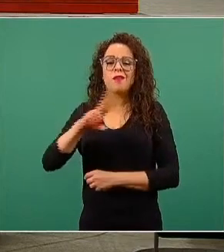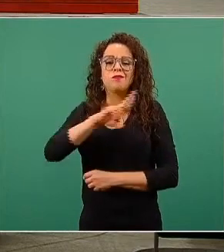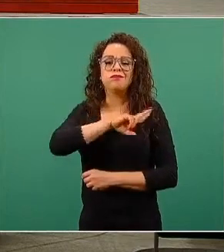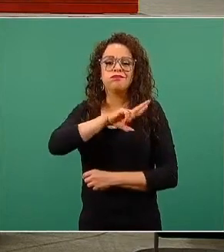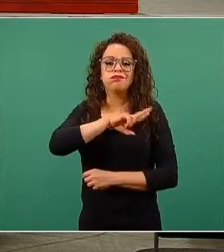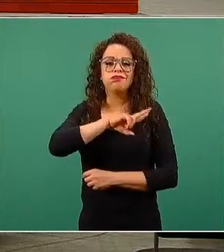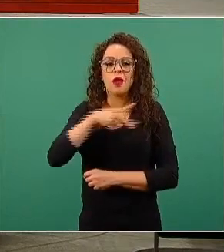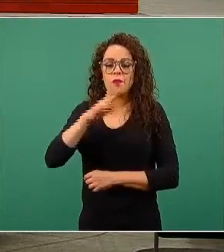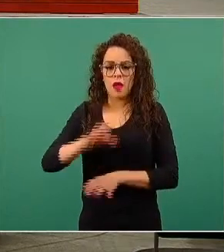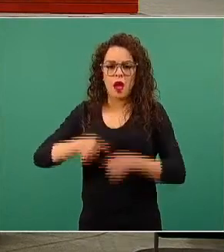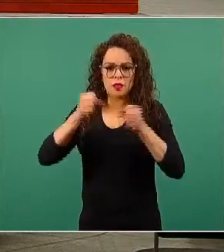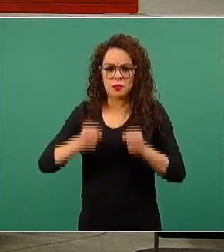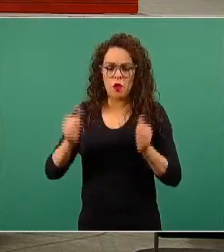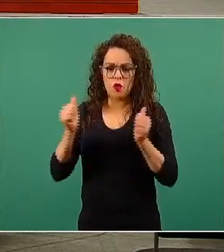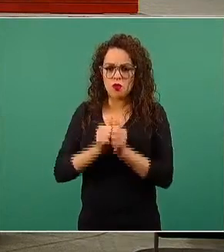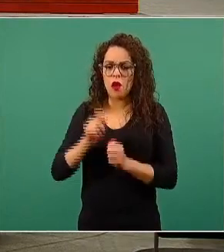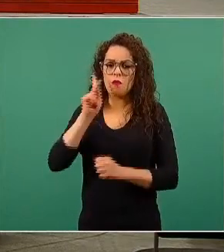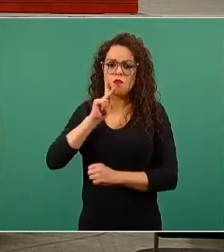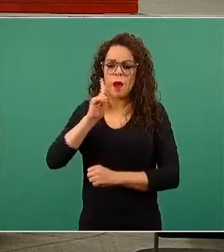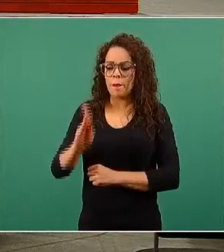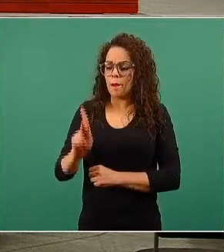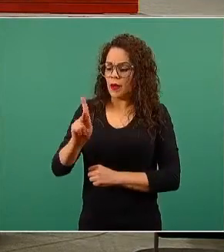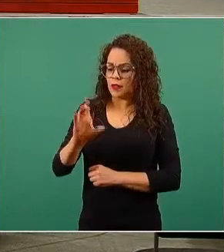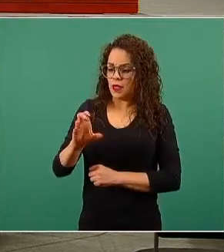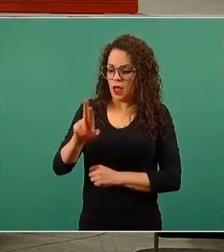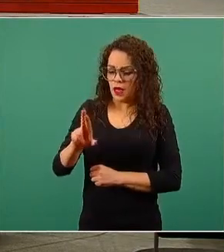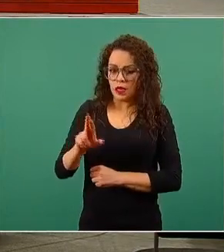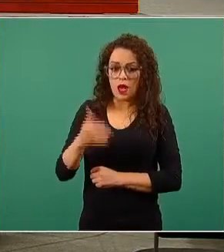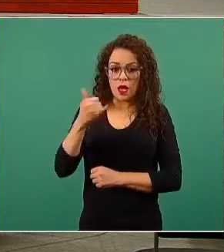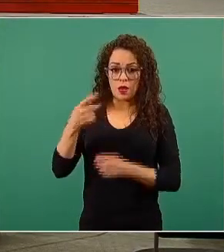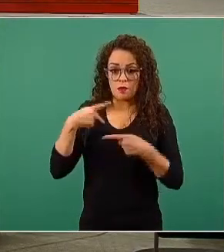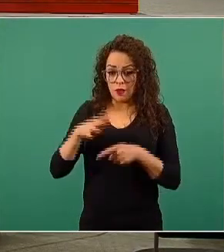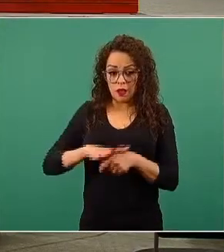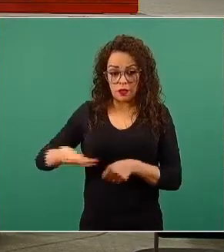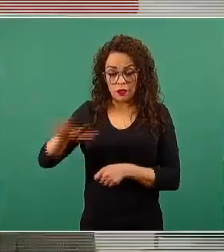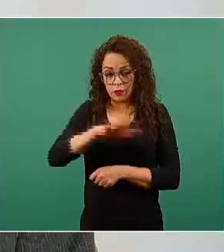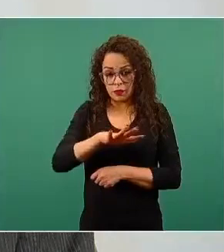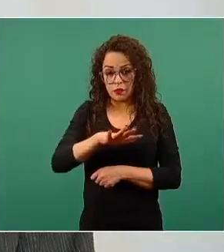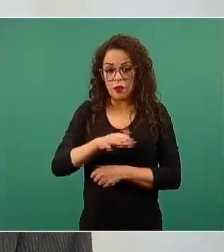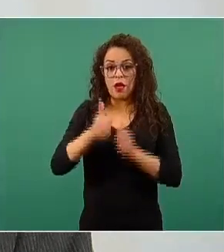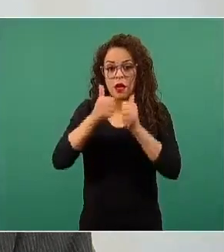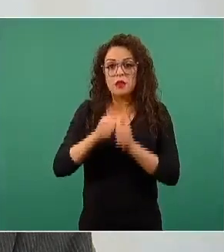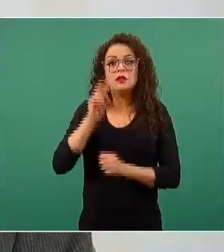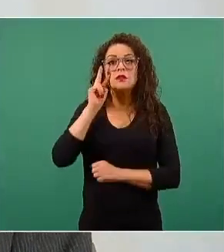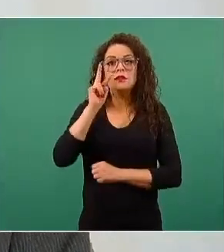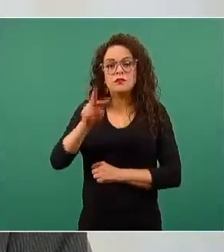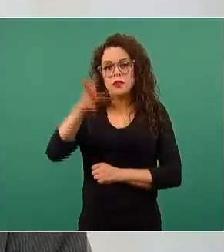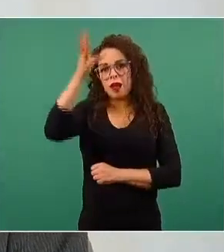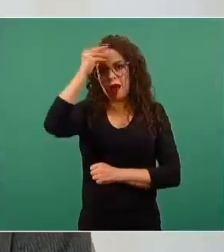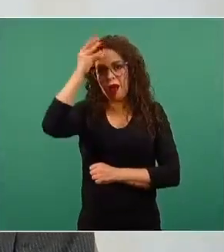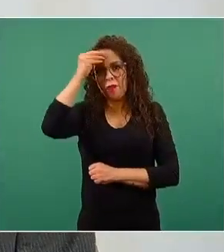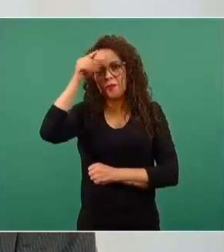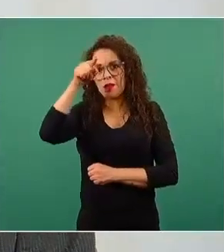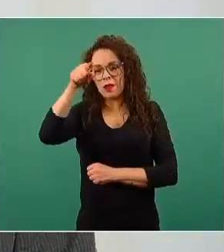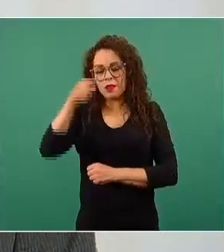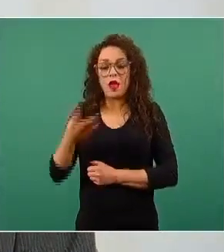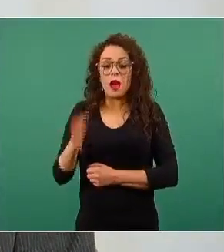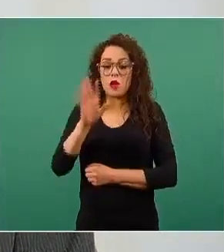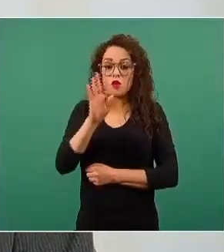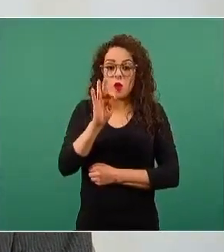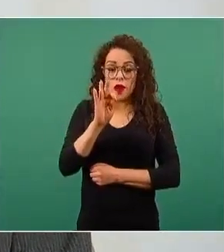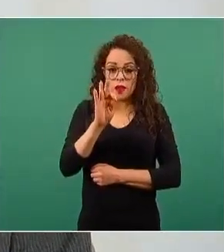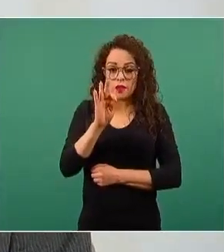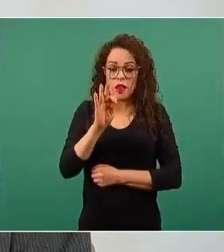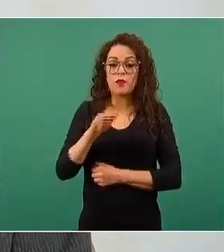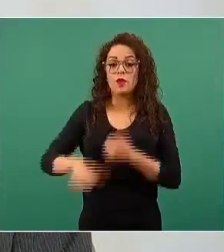con PCR, y de las personas que estaban recibiendo capacitación, personas residentes del estado, 11